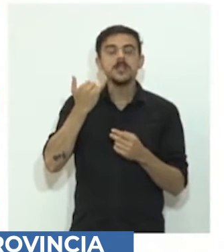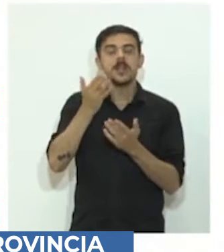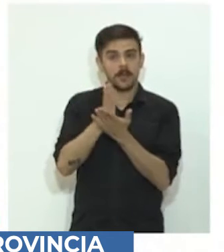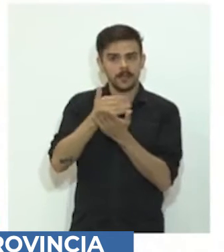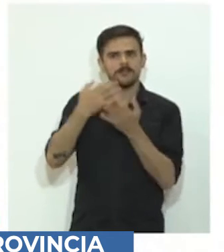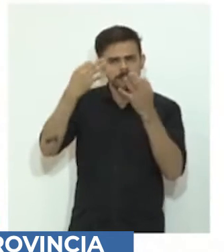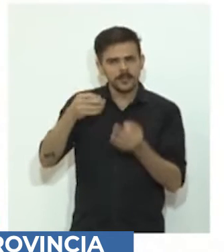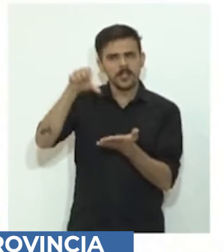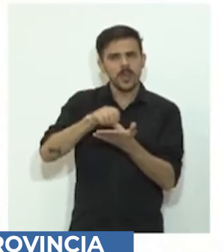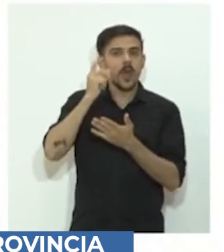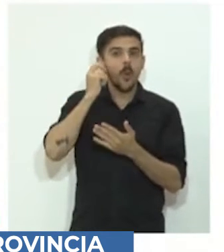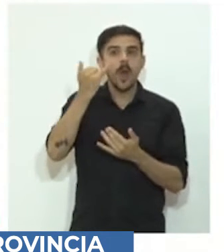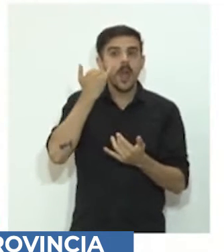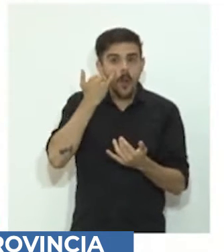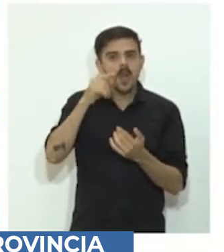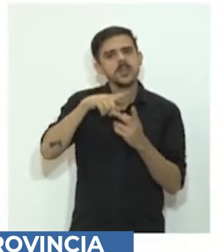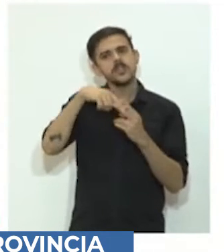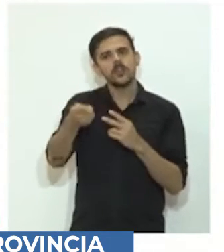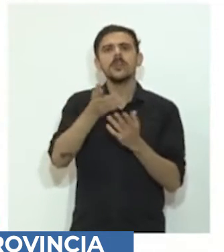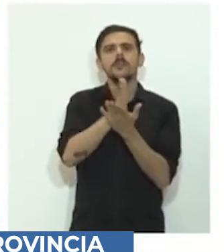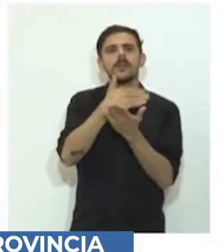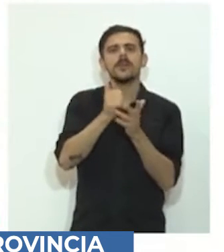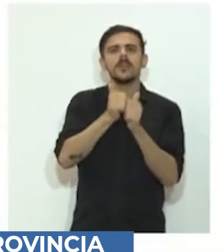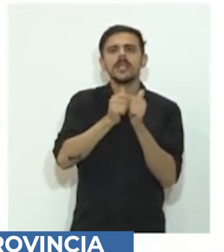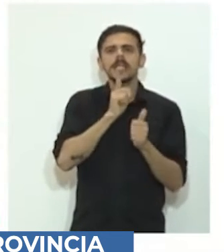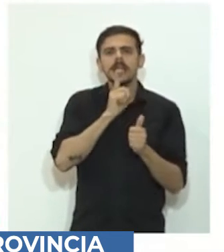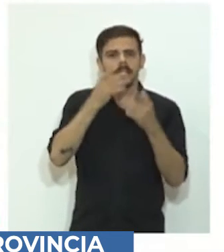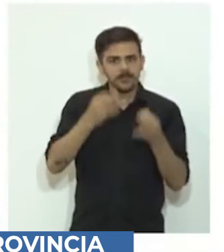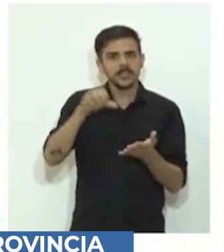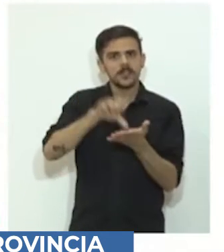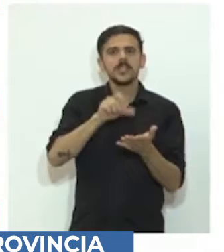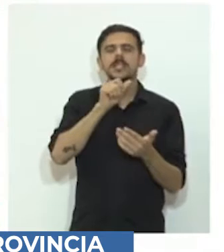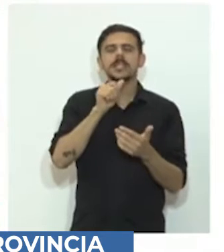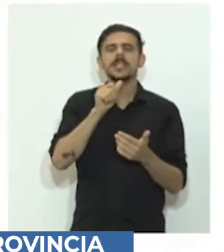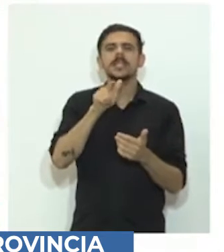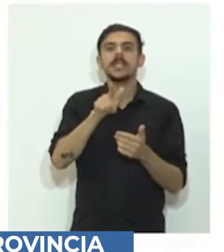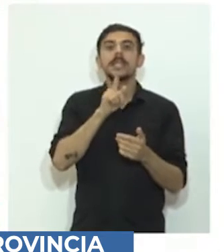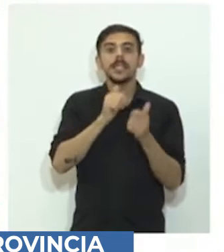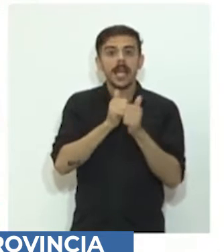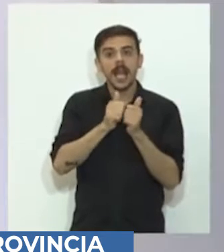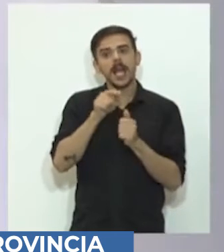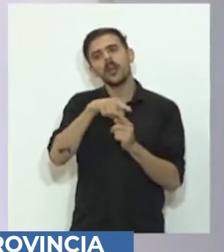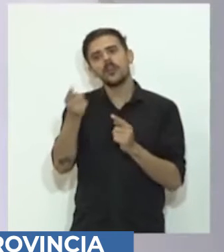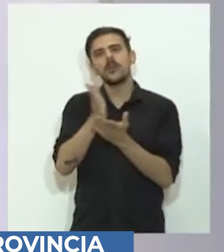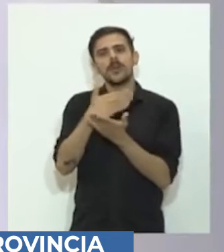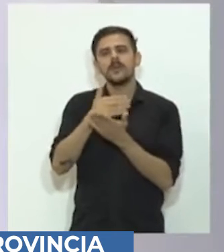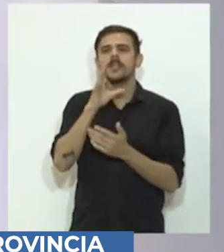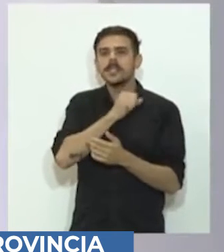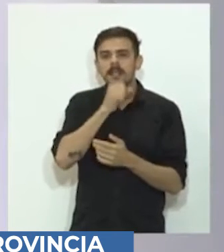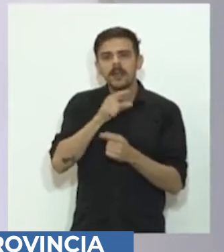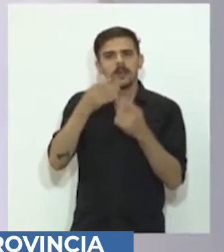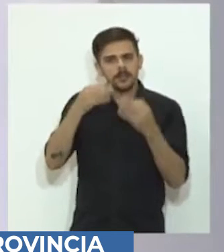gualeguay en el departamento de tala también la ciudad de tala y en san salvador la ciudad de san salvador esas son las